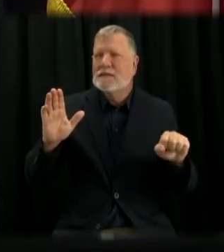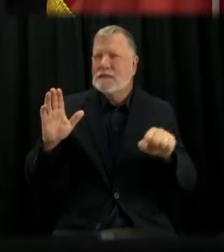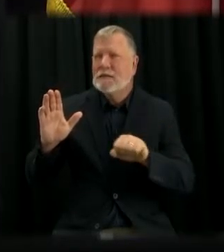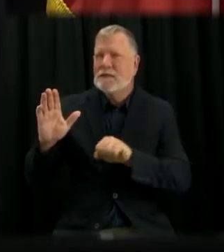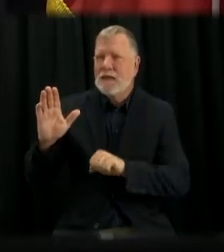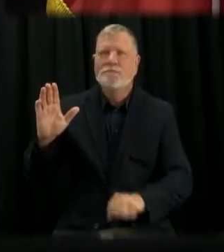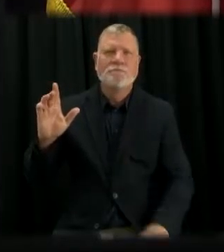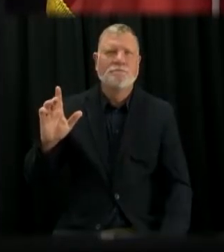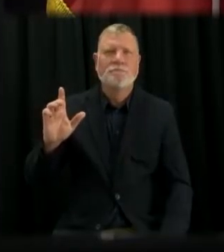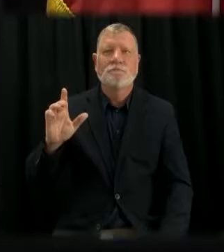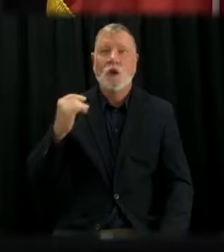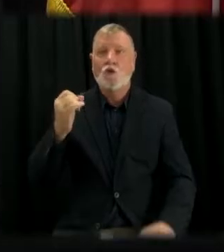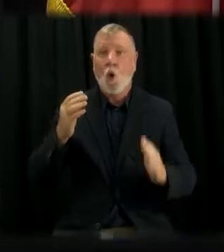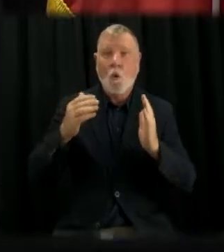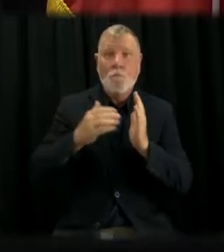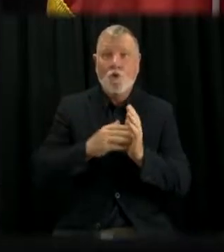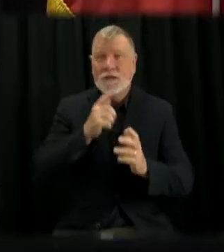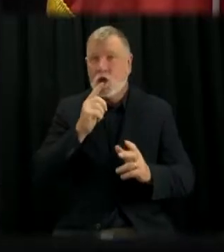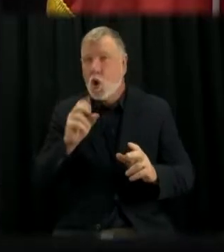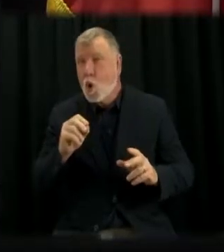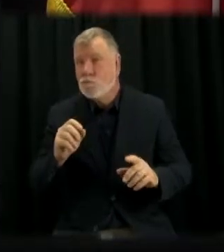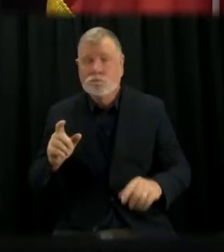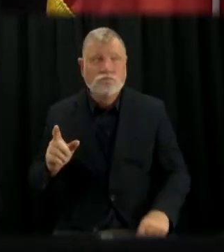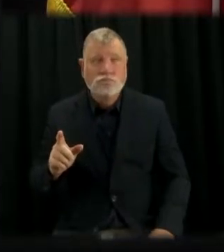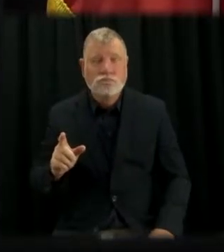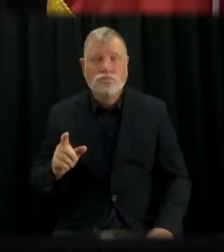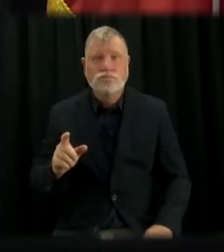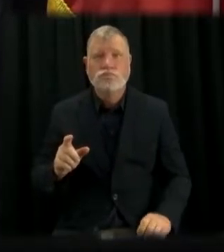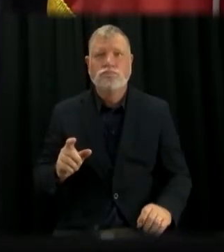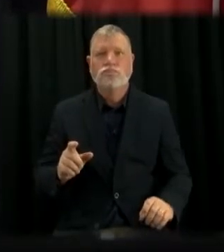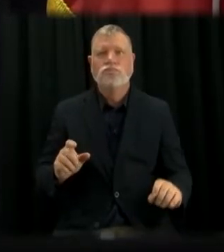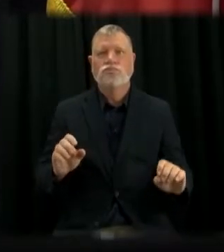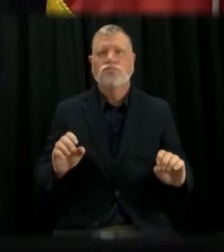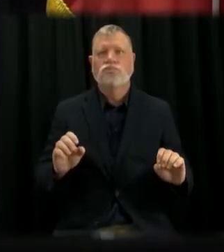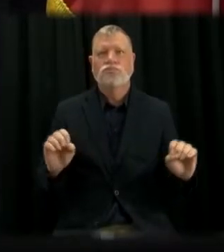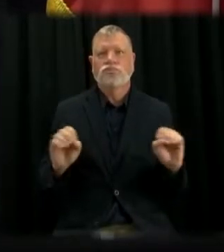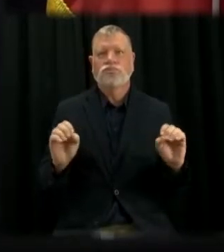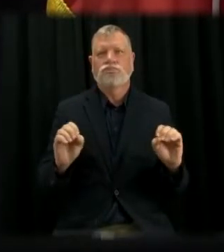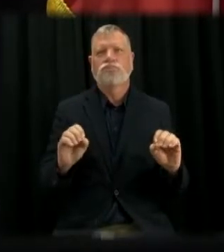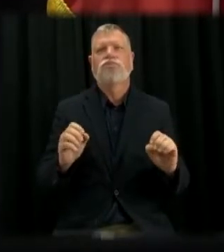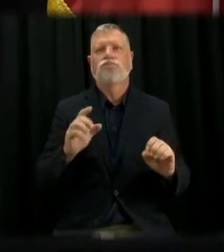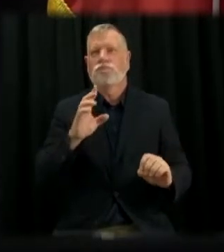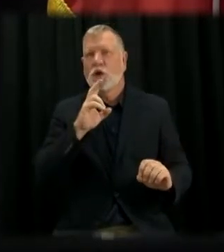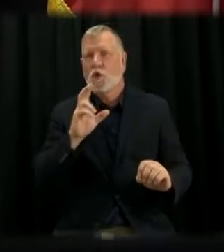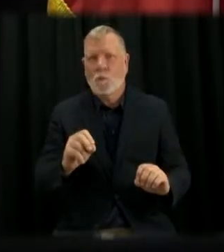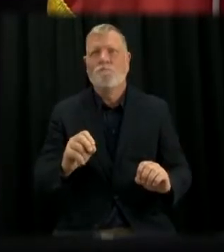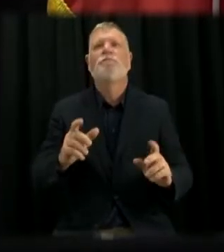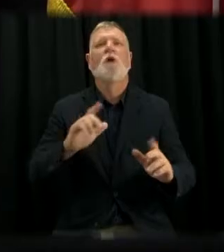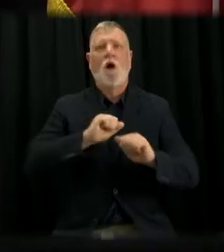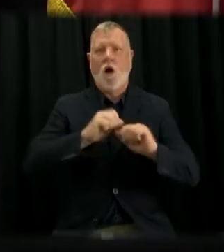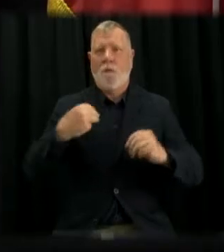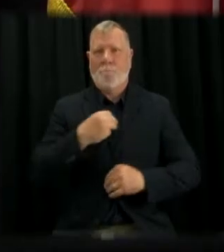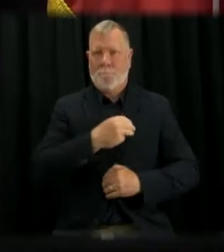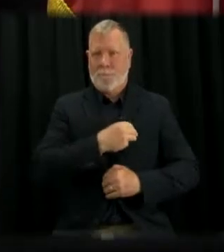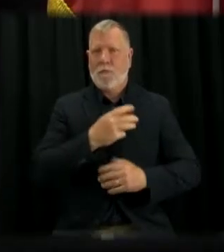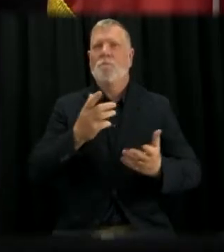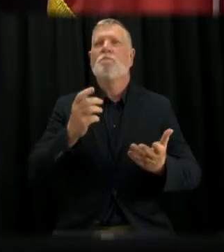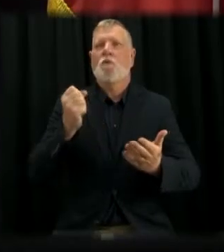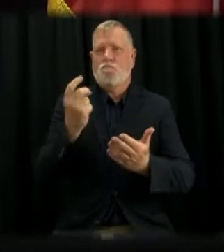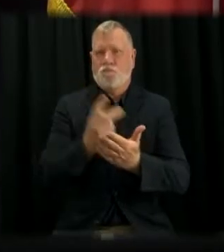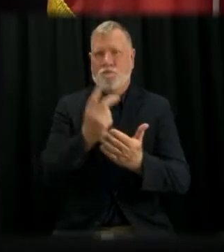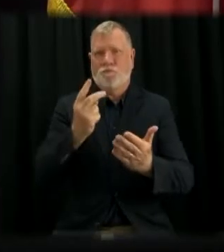sí. Y los que se opongan, por favor, digan no. Muy bien. Todos los miembros votaron a favor de la moción.